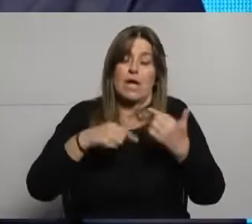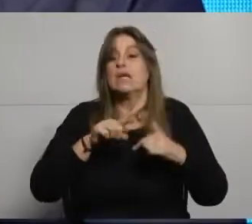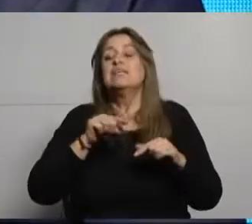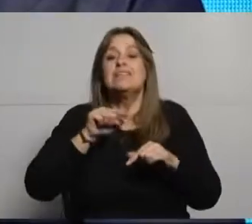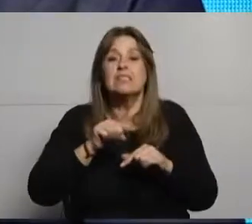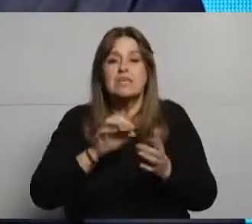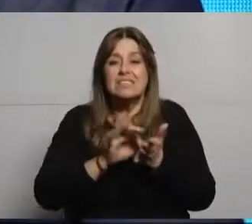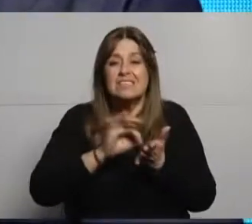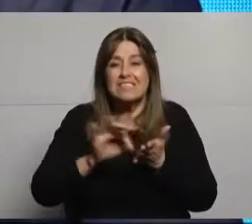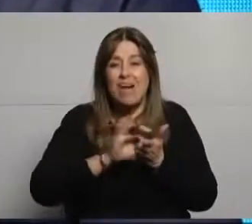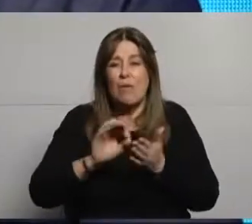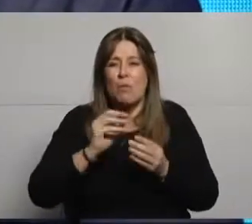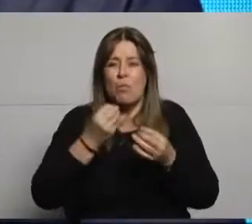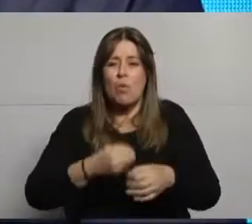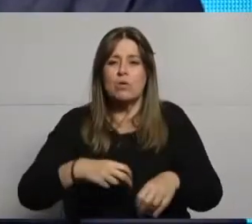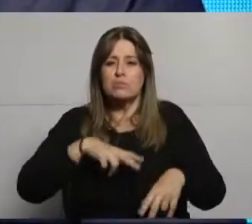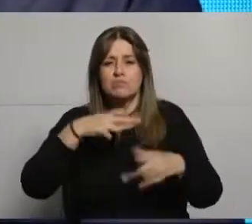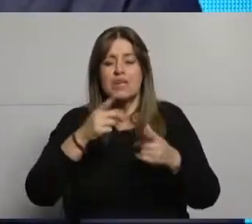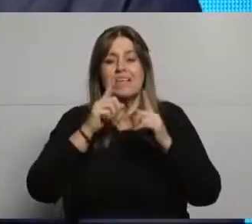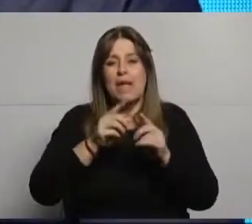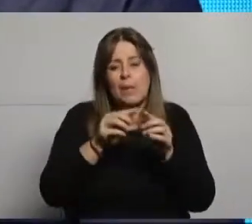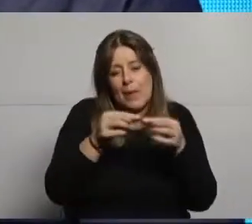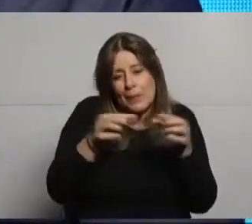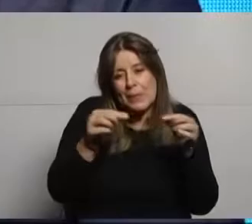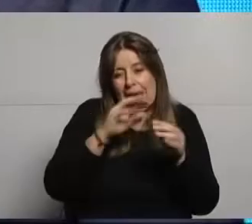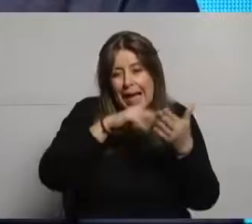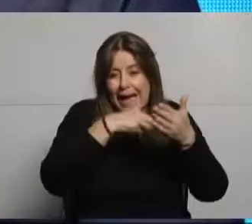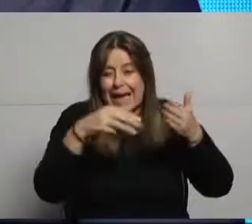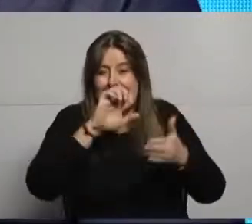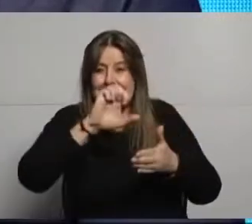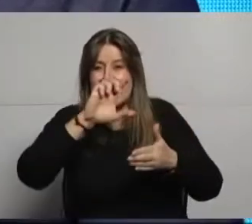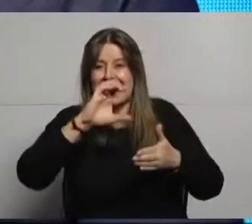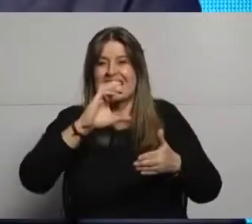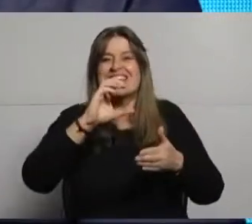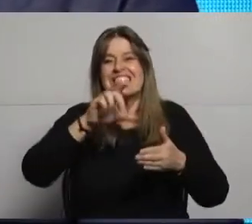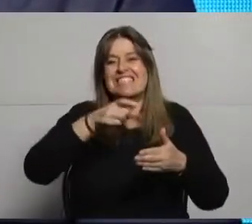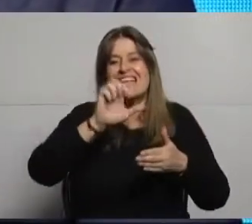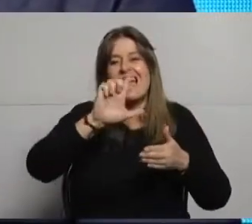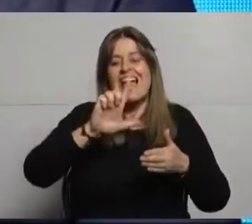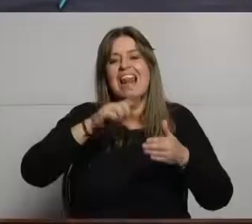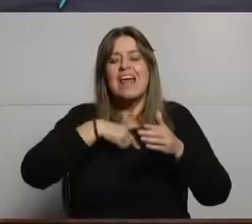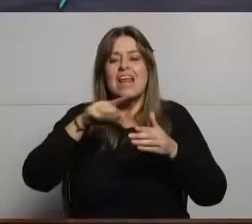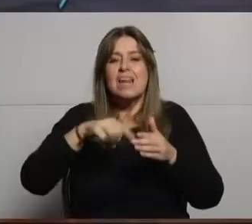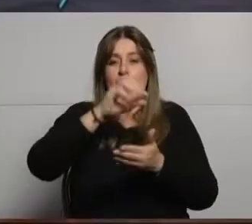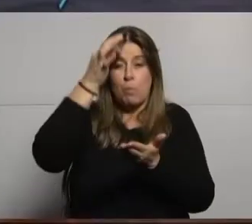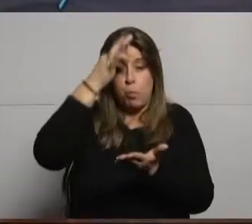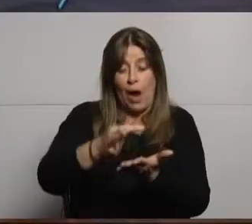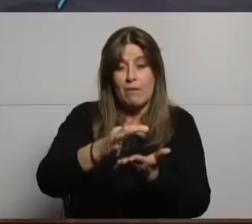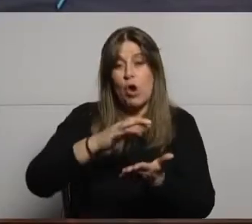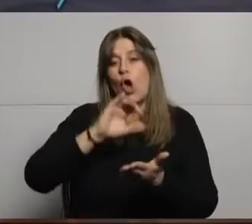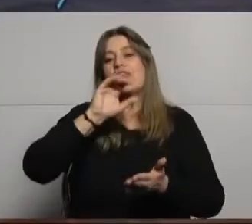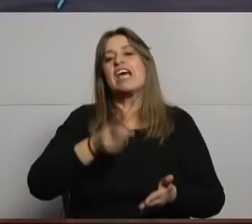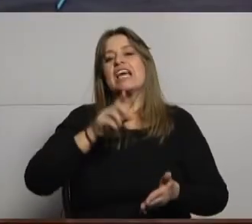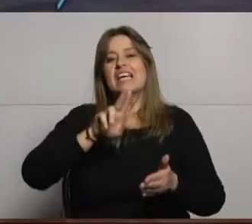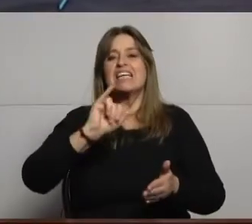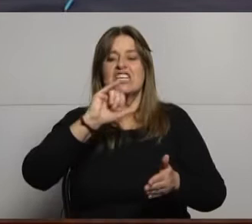desde sistemas súper sofisticados hasta la hojita Excel que me llenó en el pueblo de Guichón, que era, bueno, lo que había, ¿verdad? Y entonces hay una